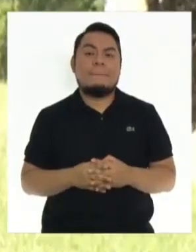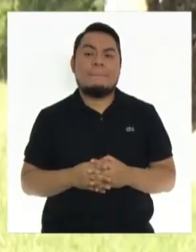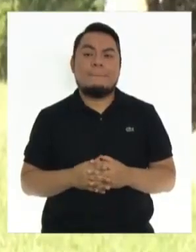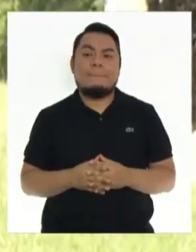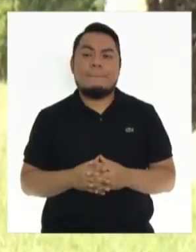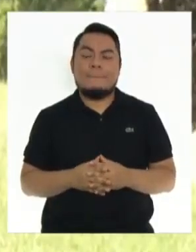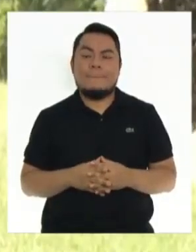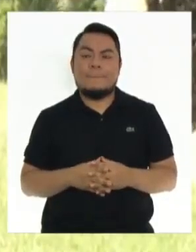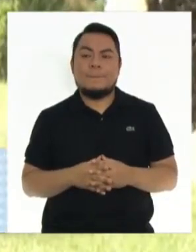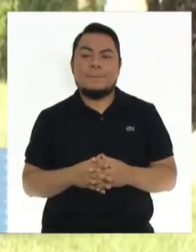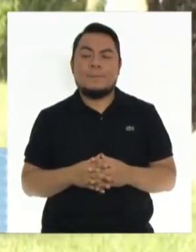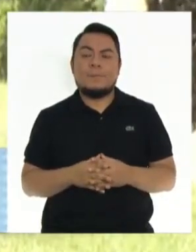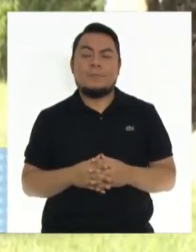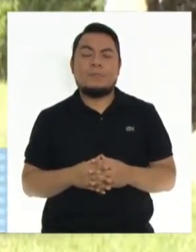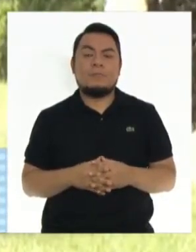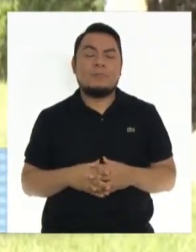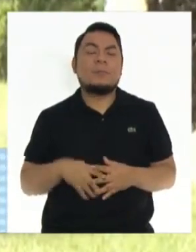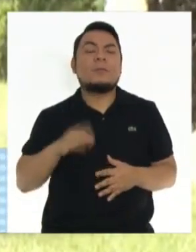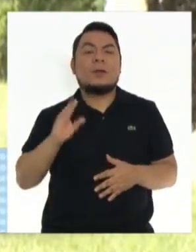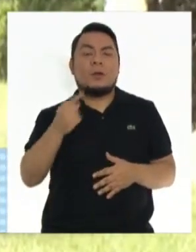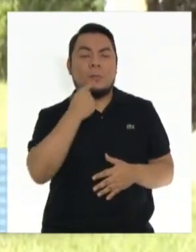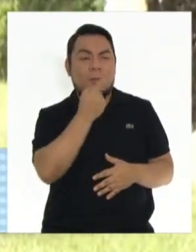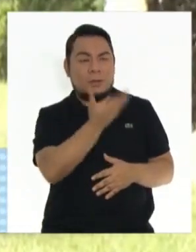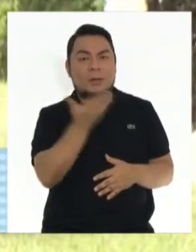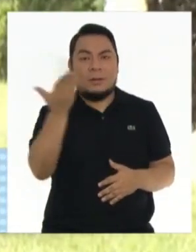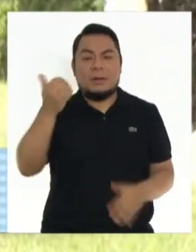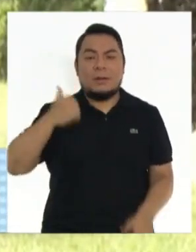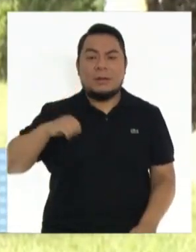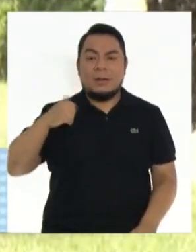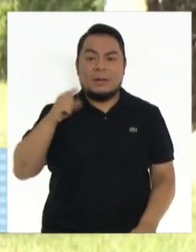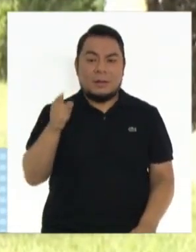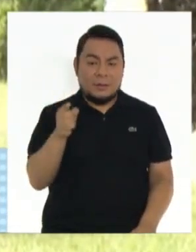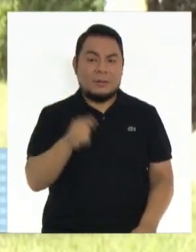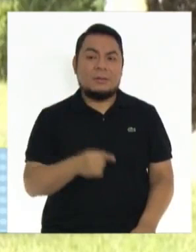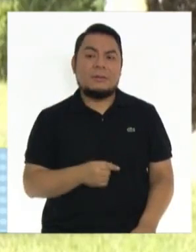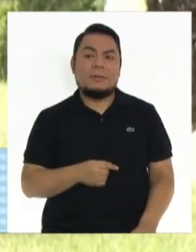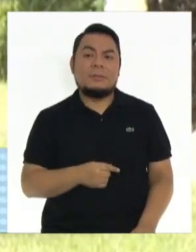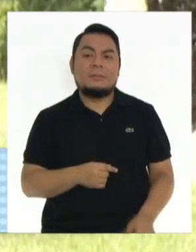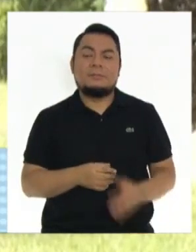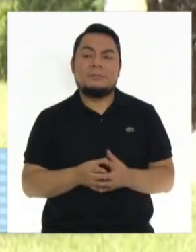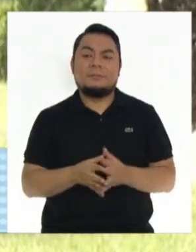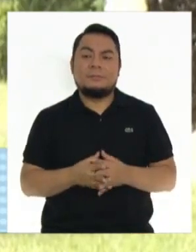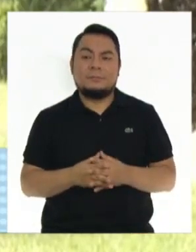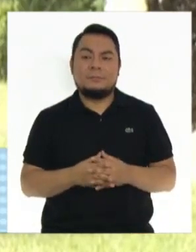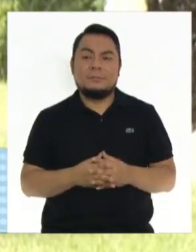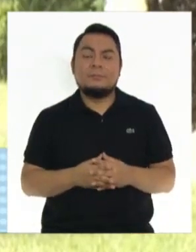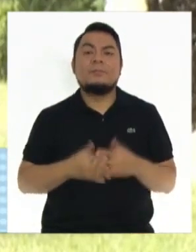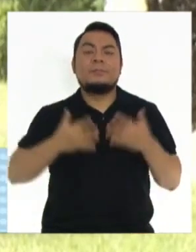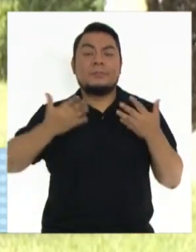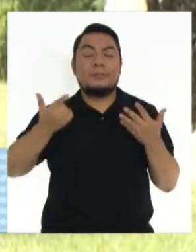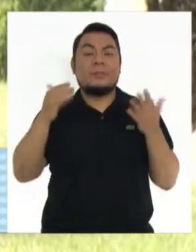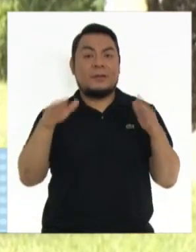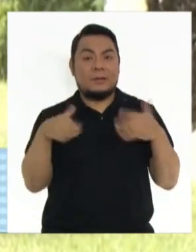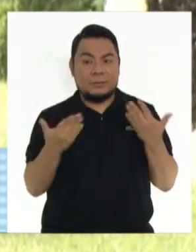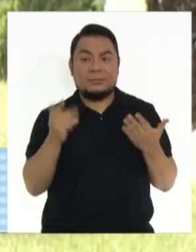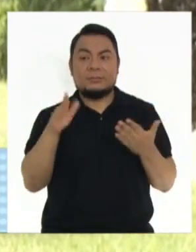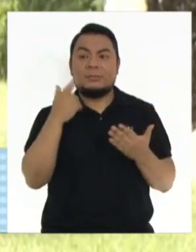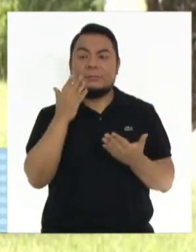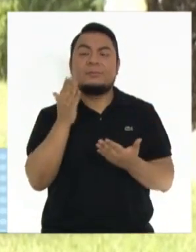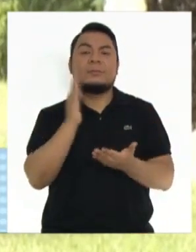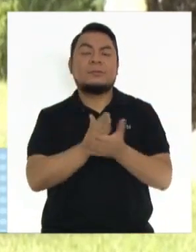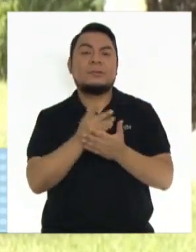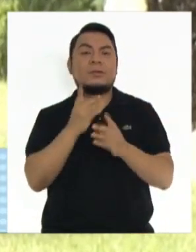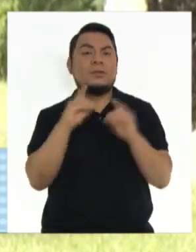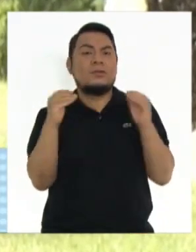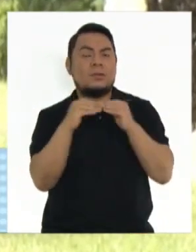para que personas que sí, como no San se quieren Jesús, ajustar el alcalde a Lima, declara la prensa, tengan que entender que hay una censura